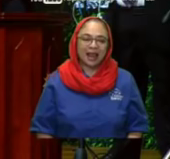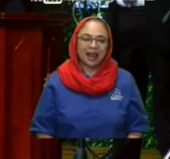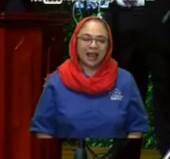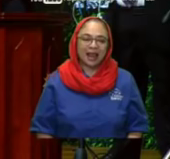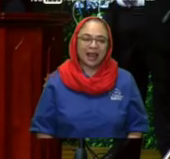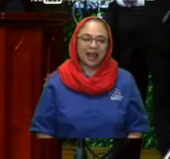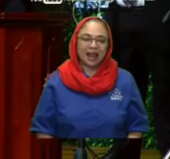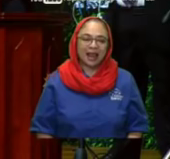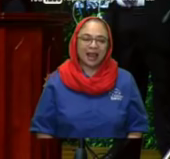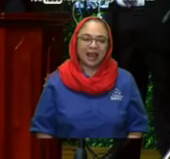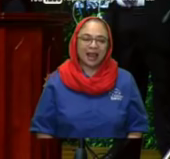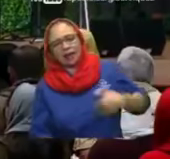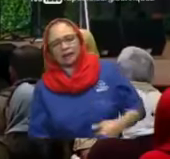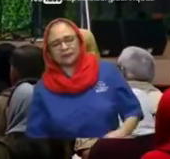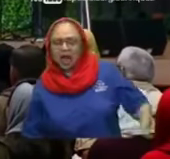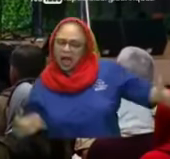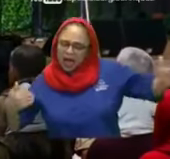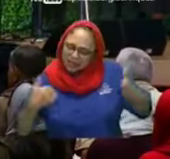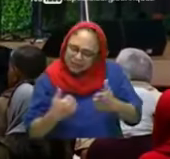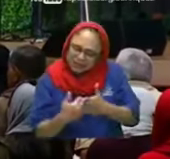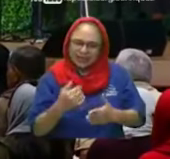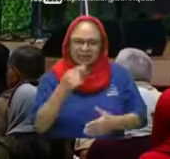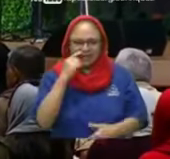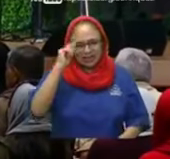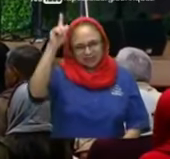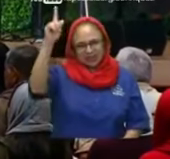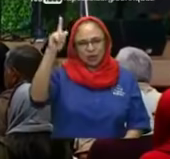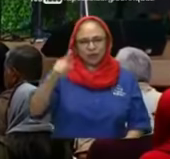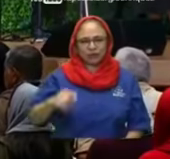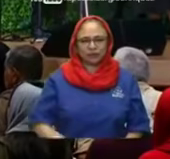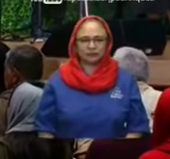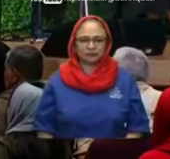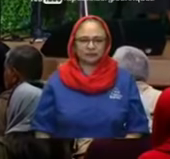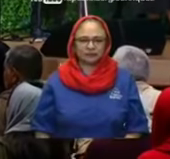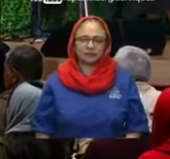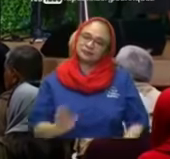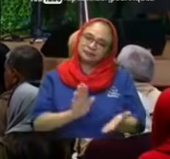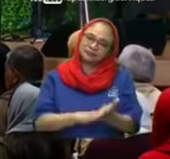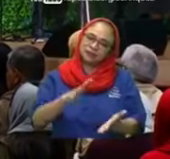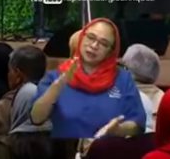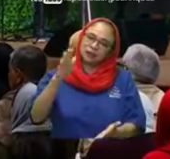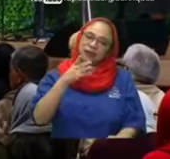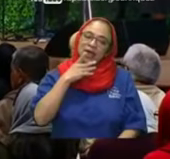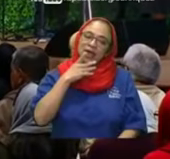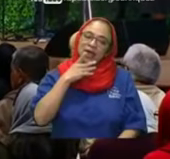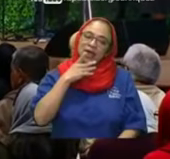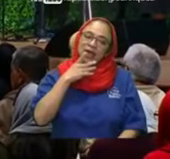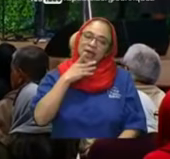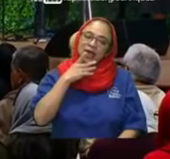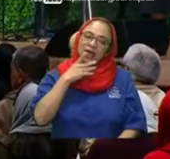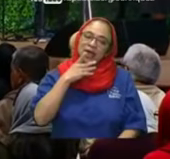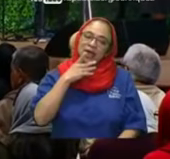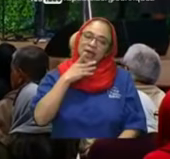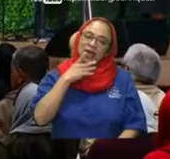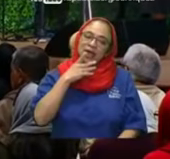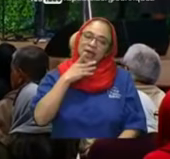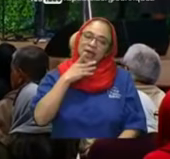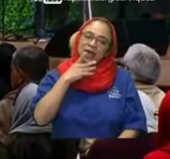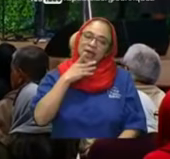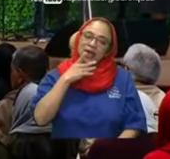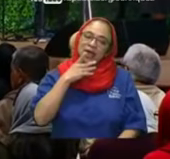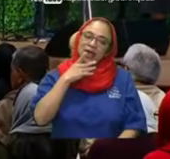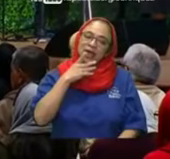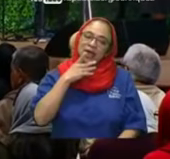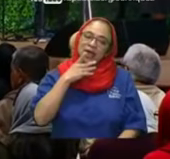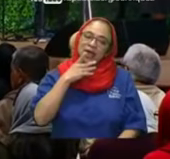a venir acá. Viene una hermana por acá. Gloria a Dios. Gloria a Dios. ¿Alguien más?